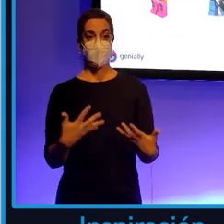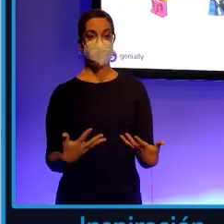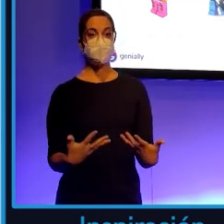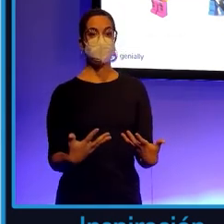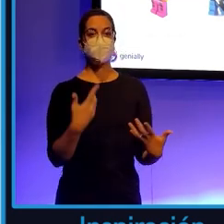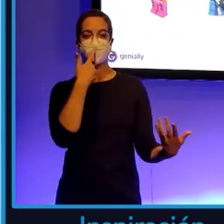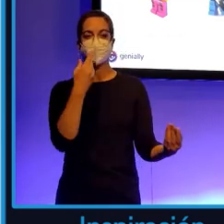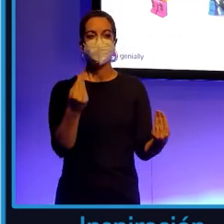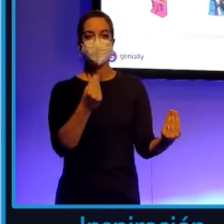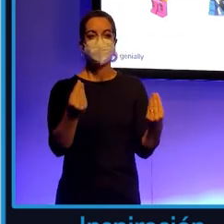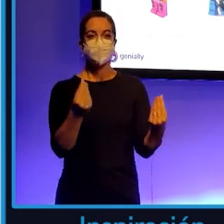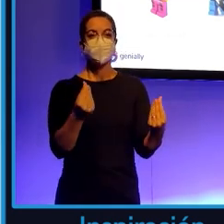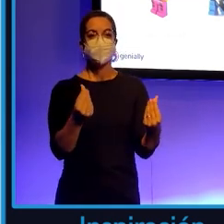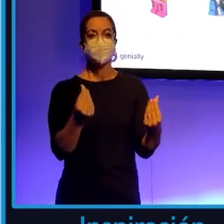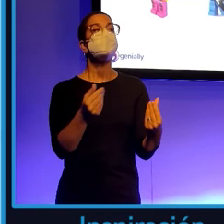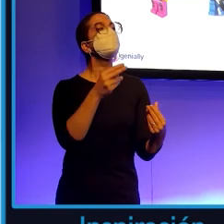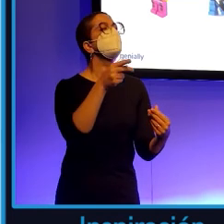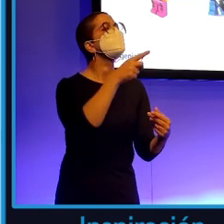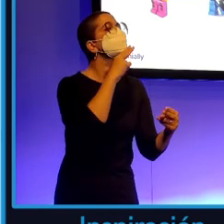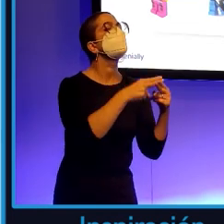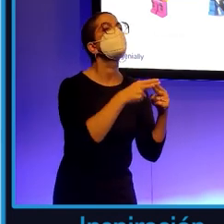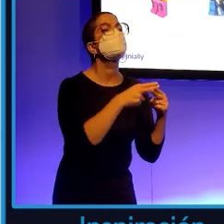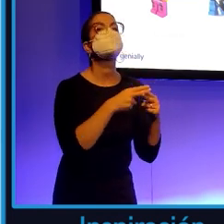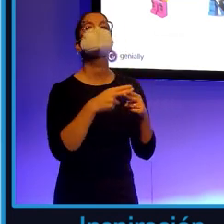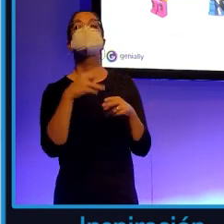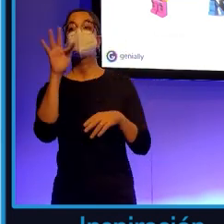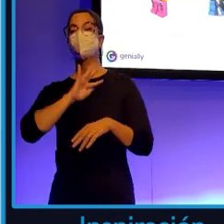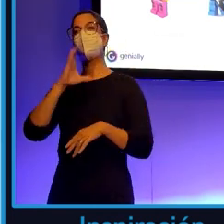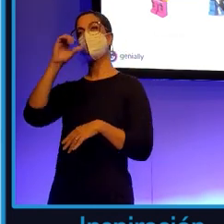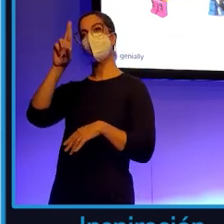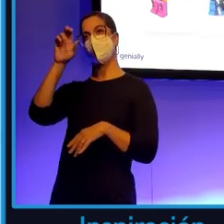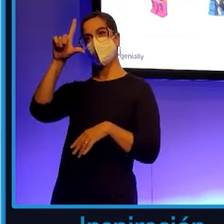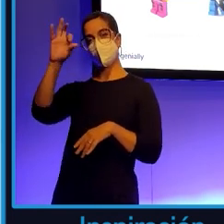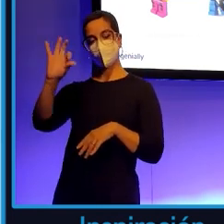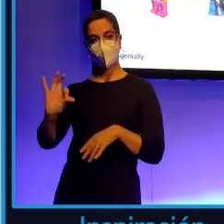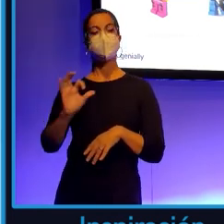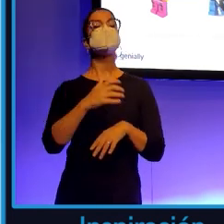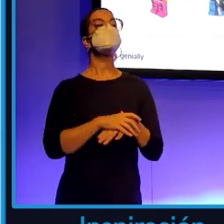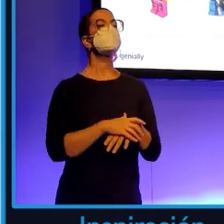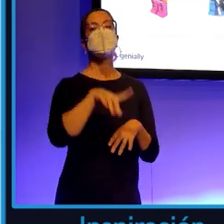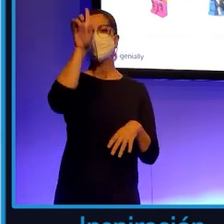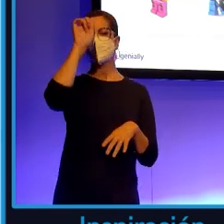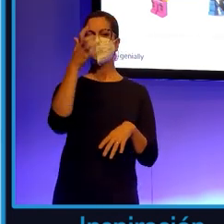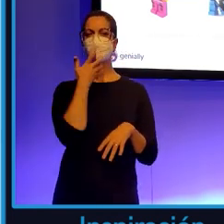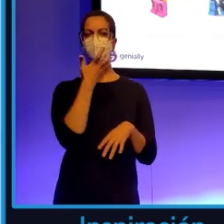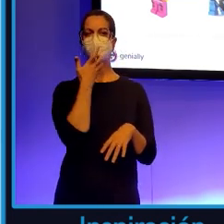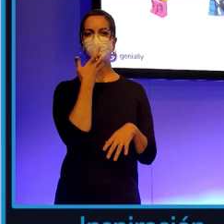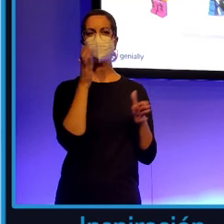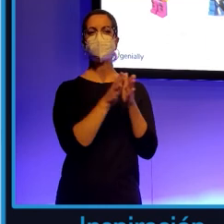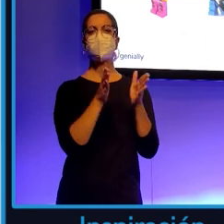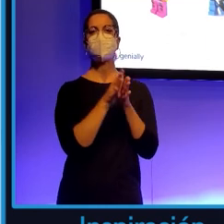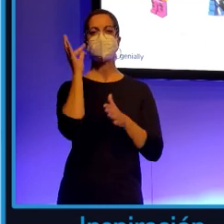que se ponga en funcionamiento tu nombre es carlos carlos no sé si lo mencionado raquel